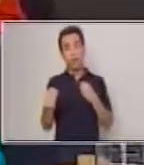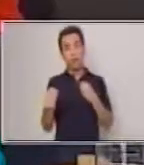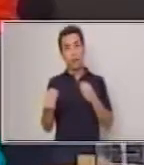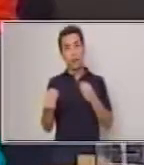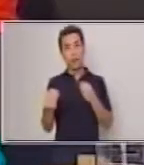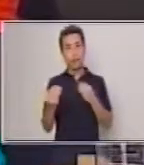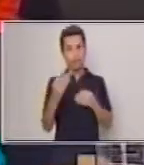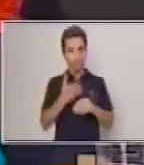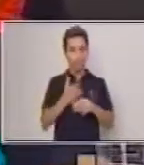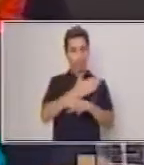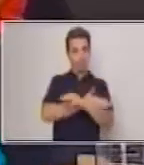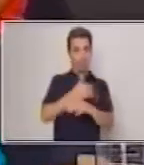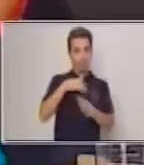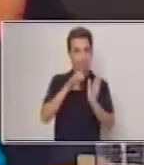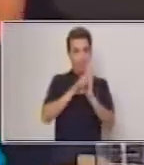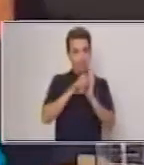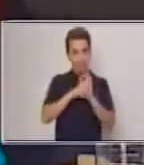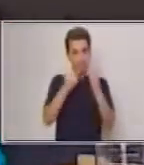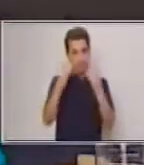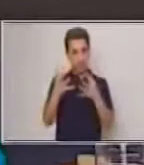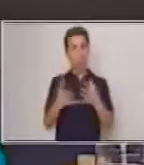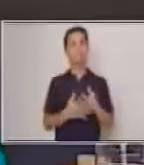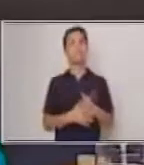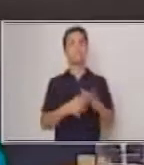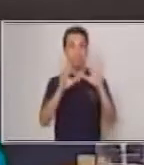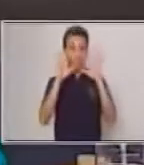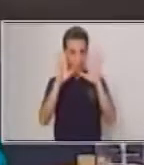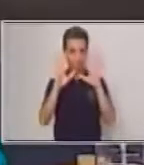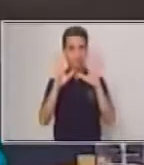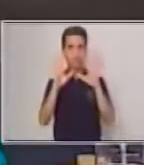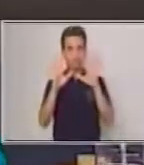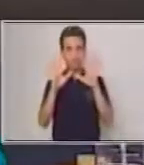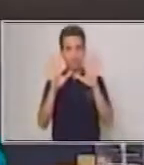Lo vimos en el ejemplo anterior. 10.